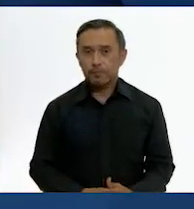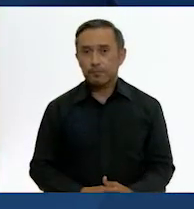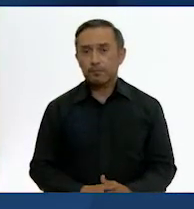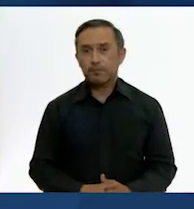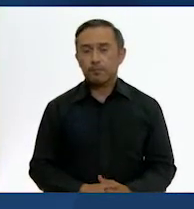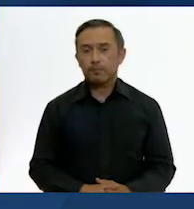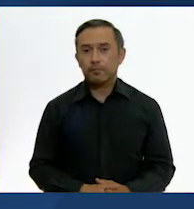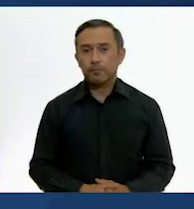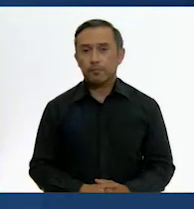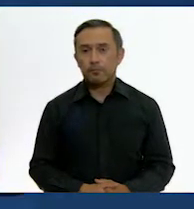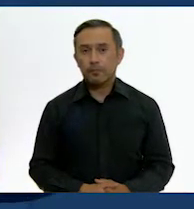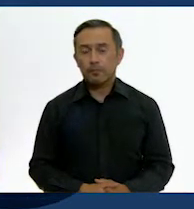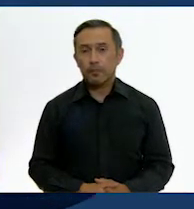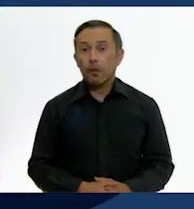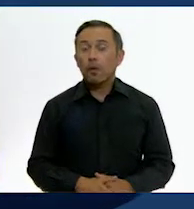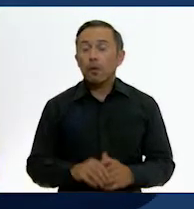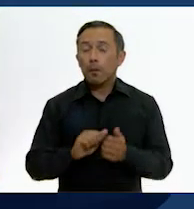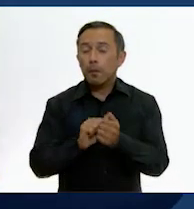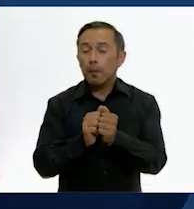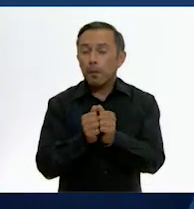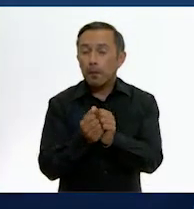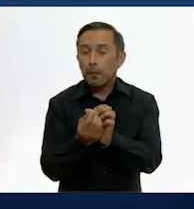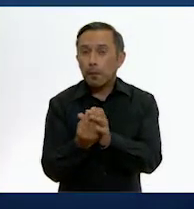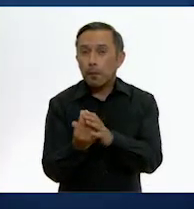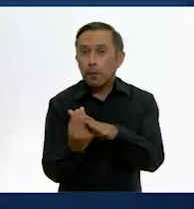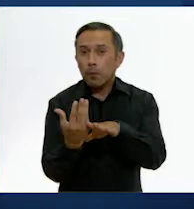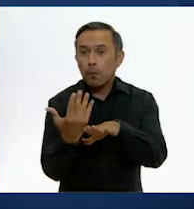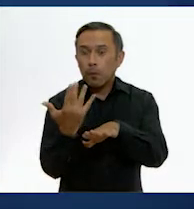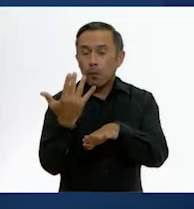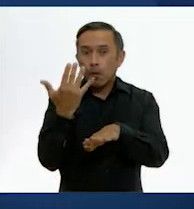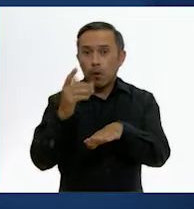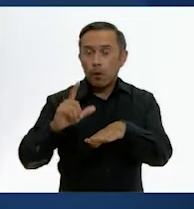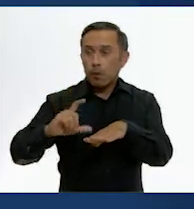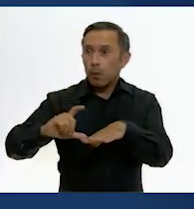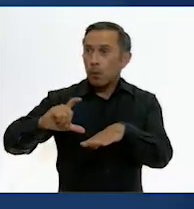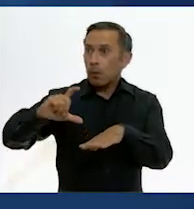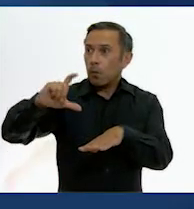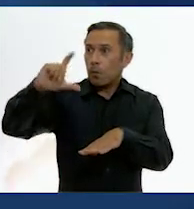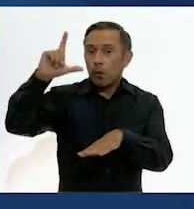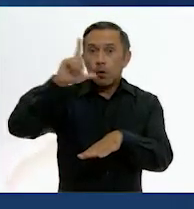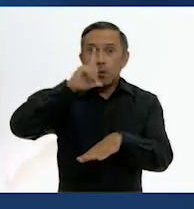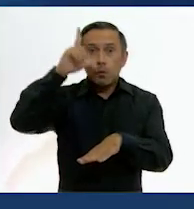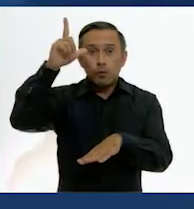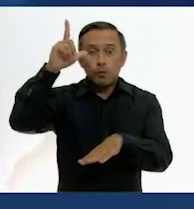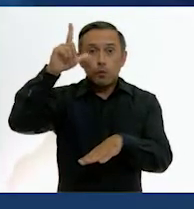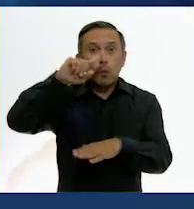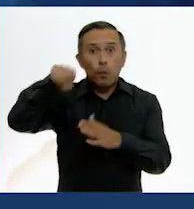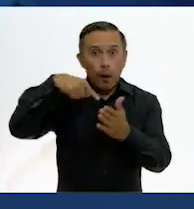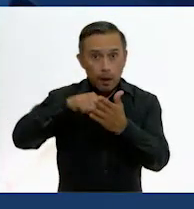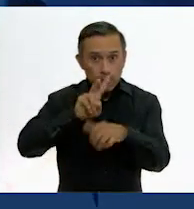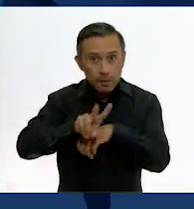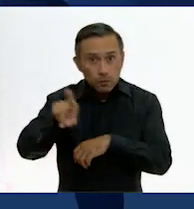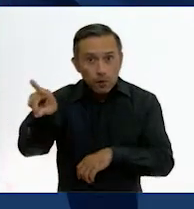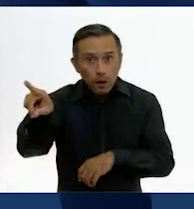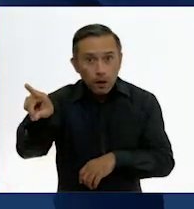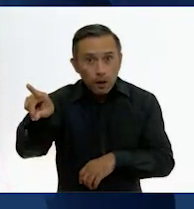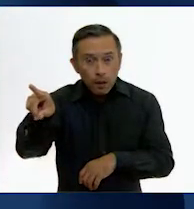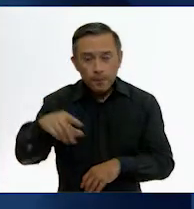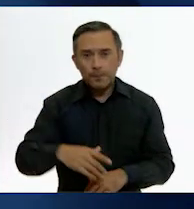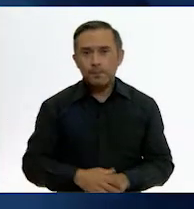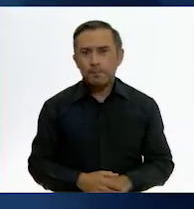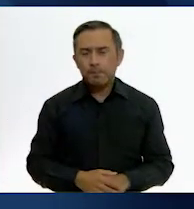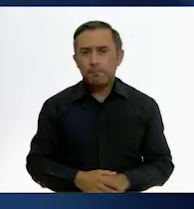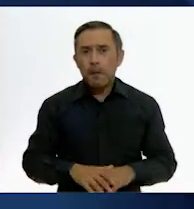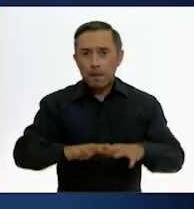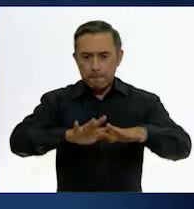y cuando se fundó la luz esto sucedió en venezuela dónde está el centro del mar